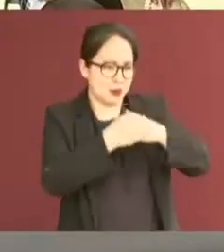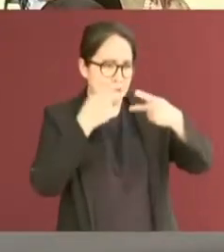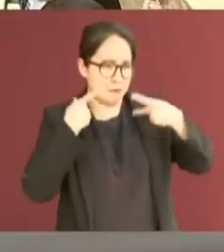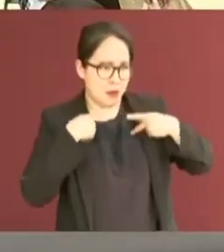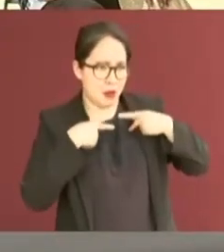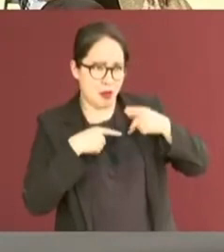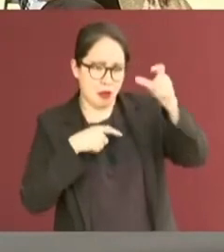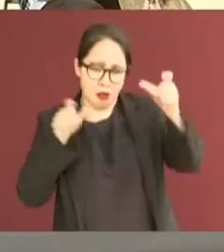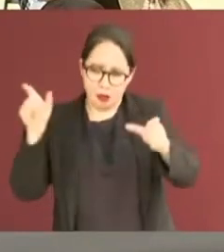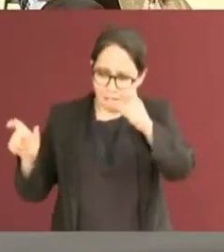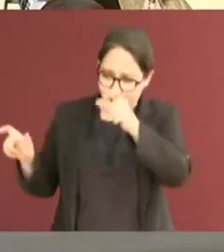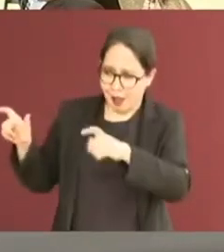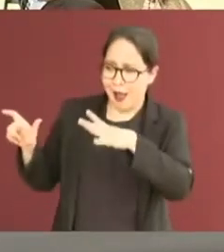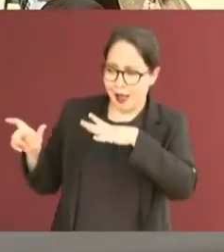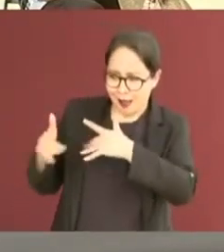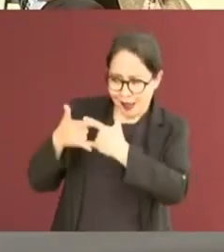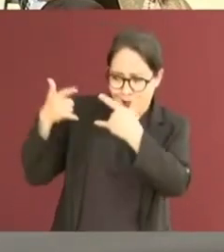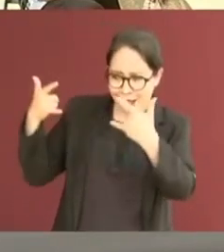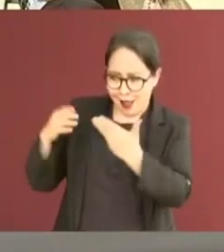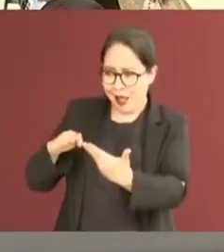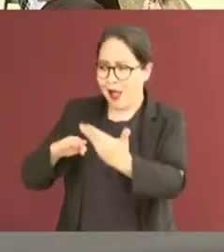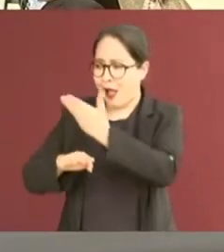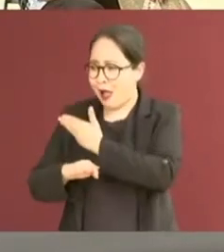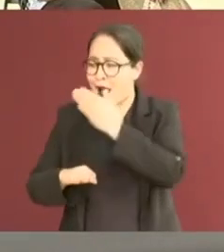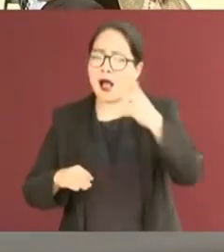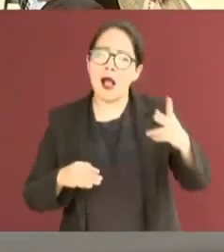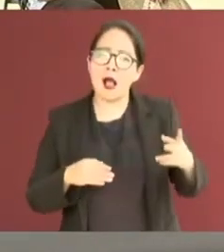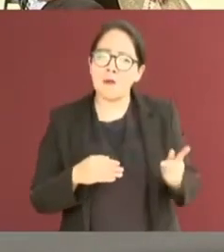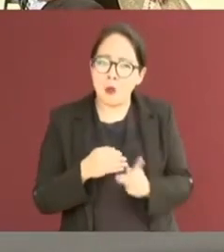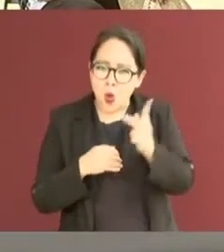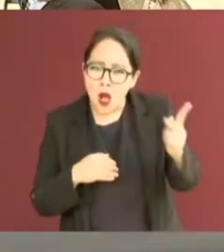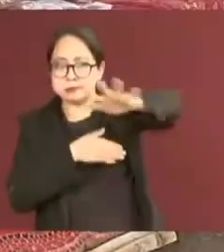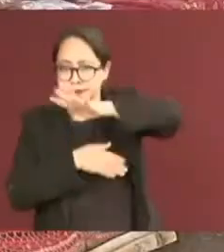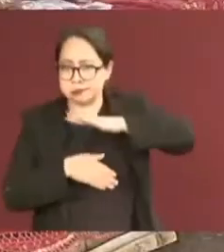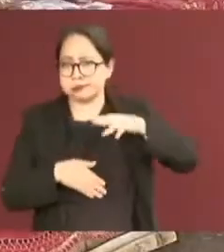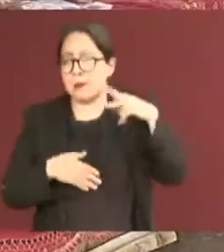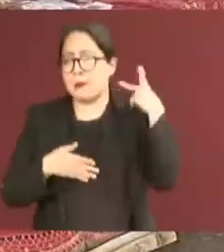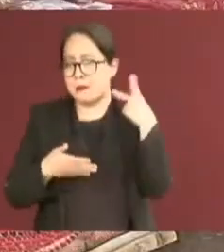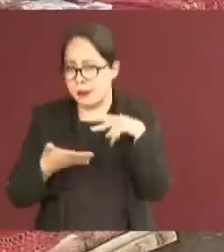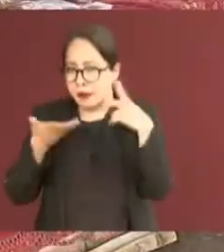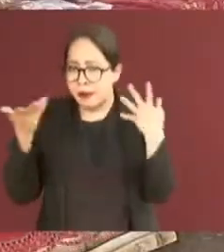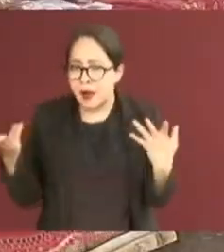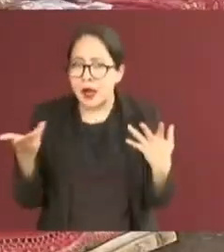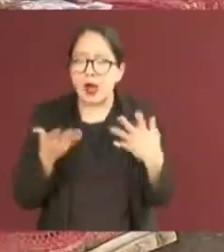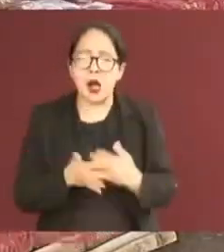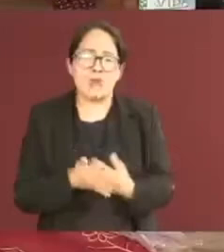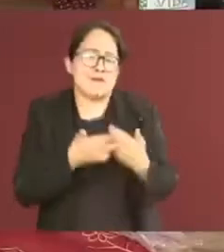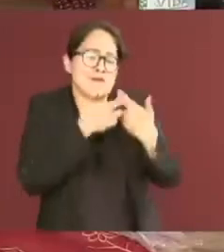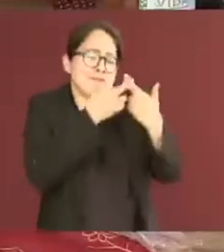al campo, a los pueblos, al medio rural.